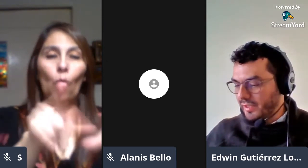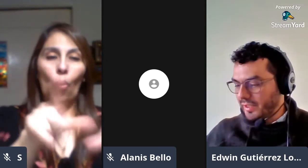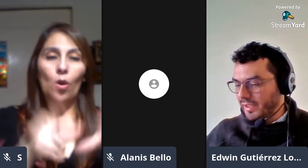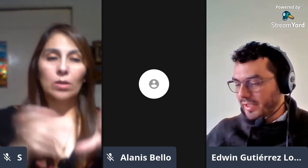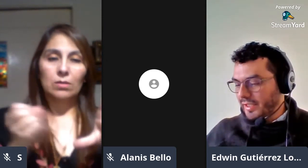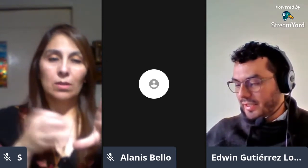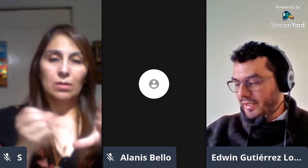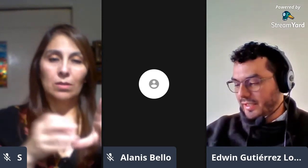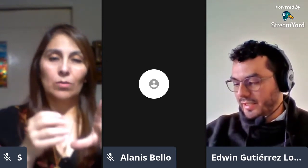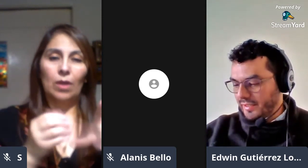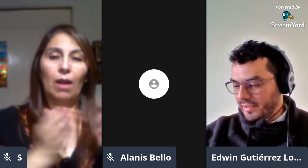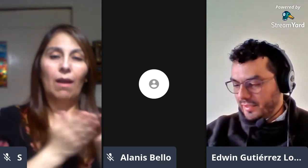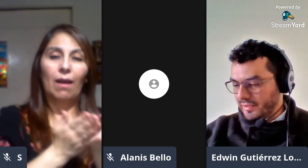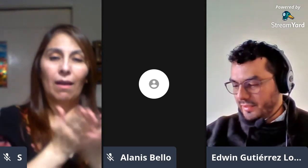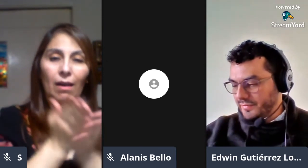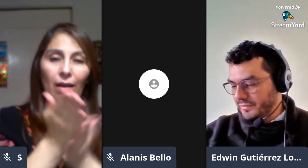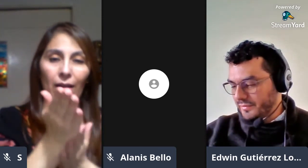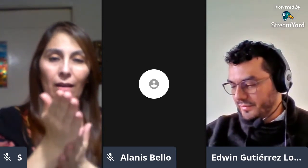programa